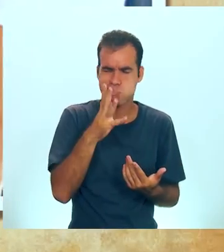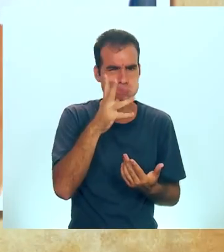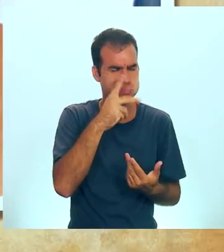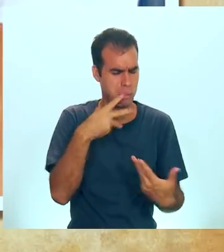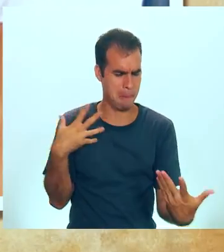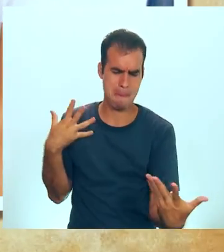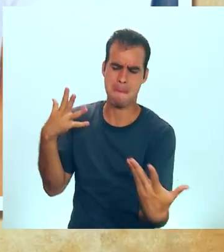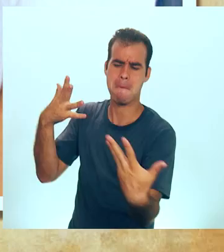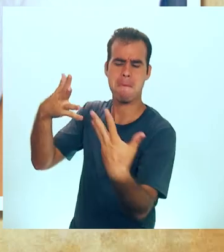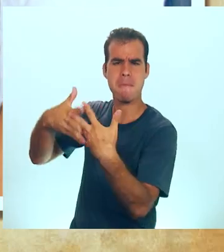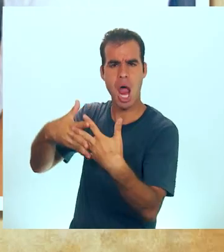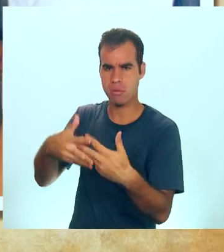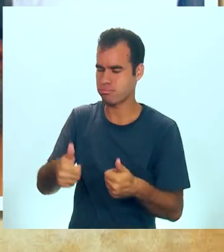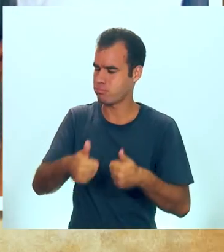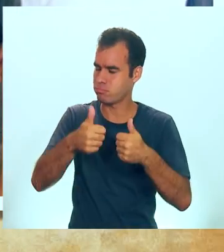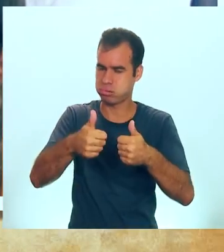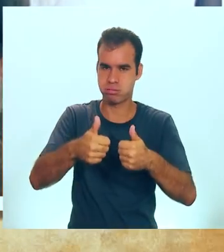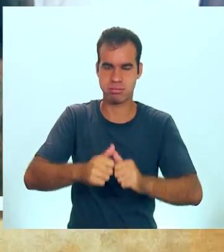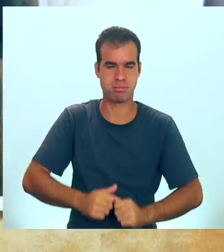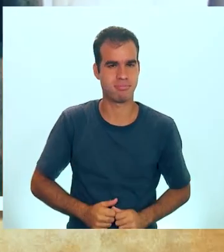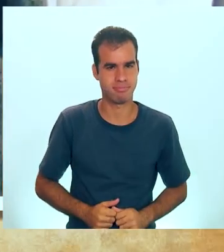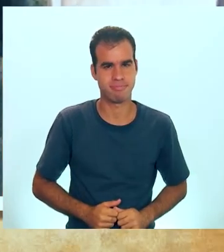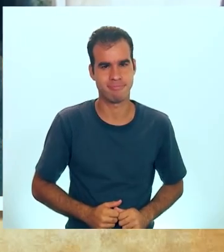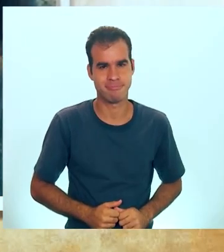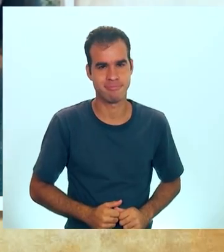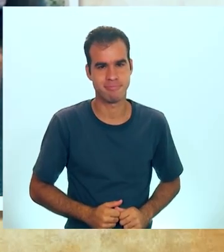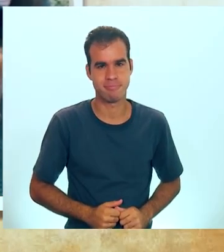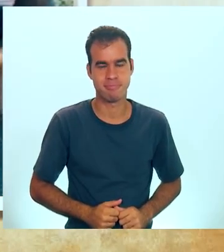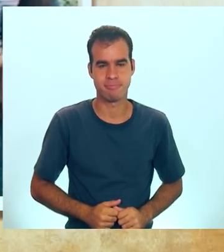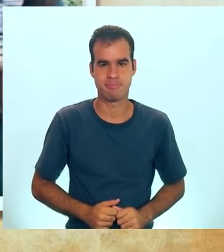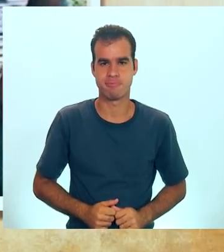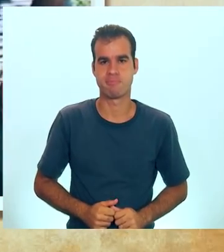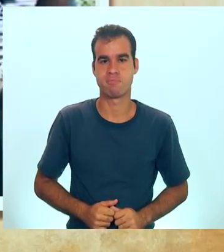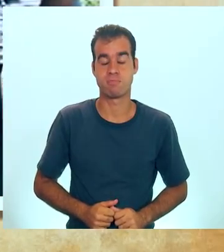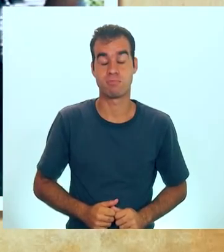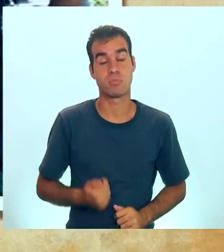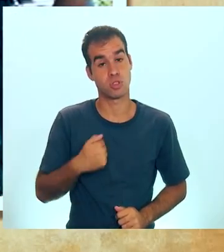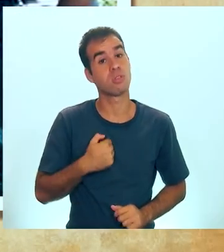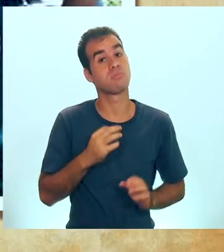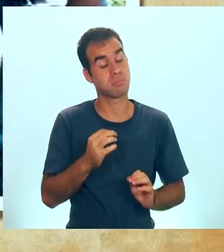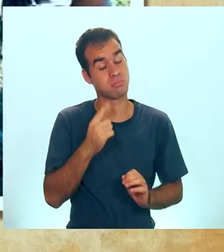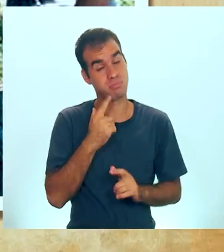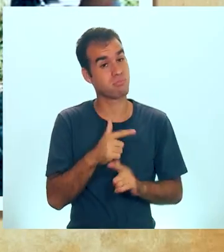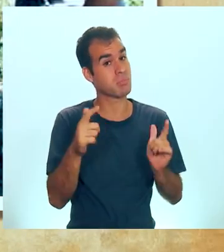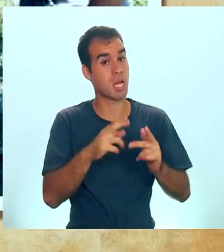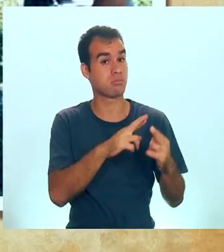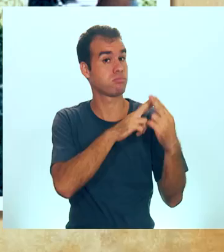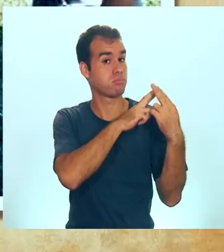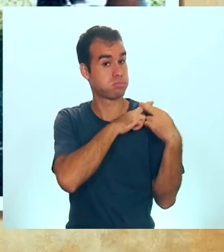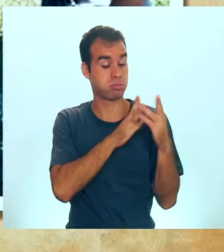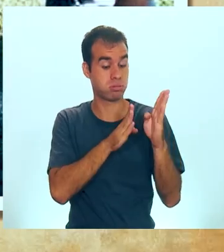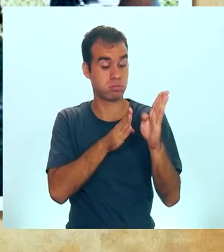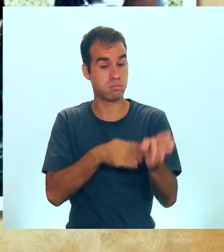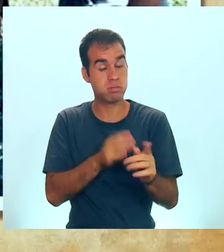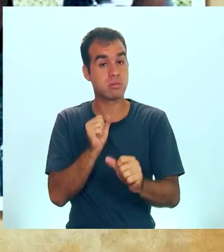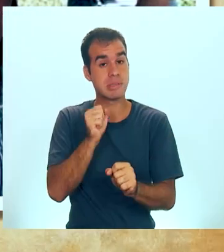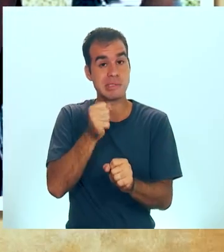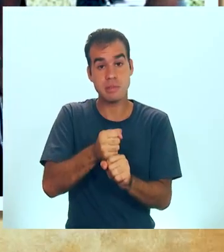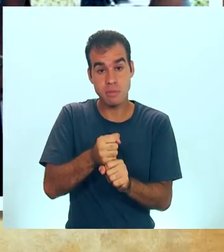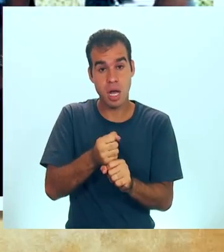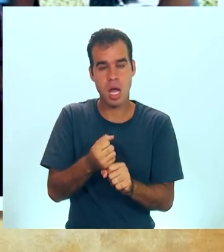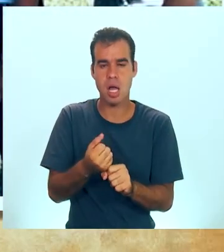sido maravilloso este intercambio con la población. Me ha traído más responsabilidad, disciplina en mi